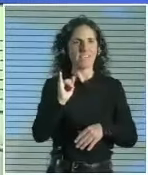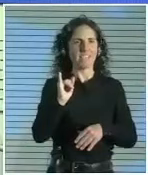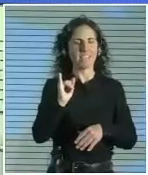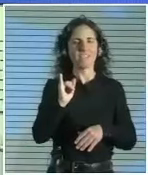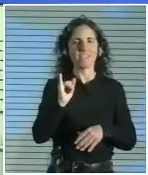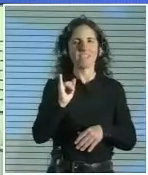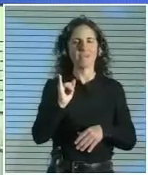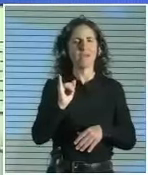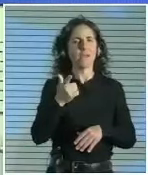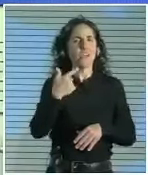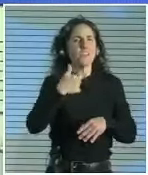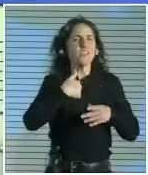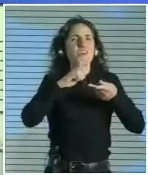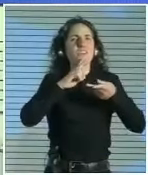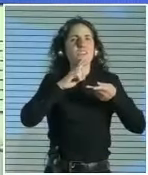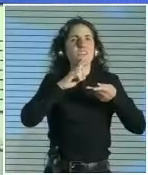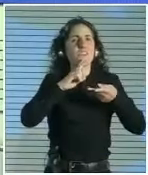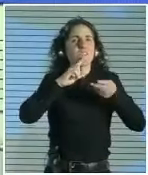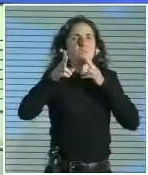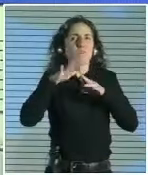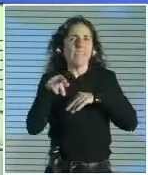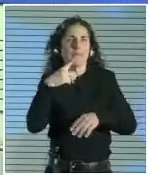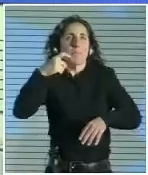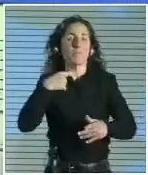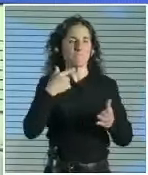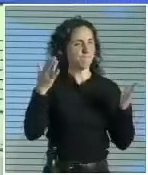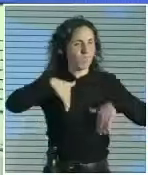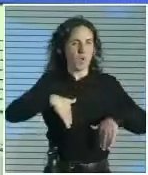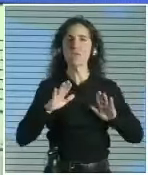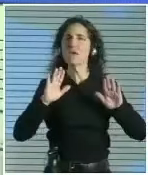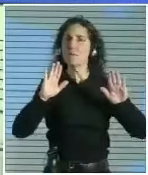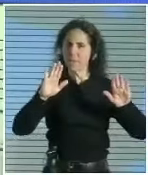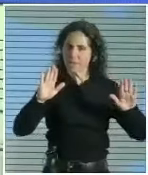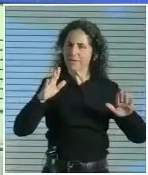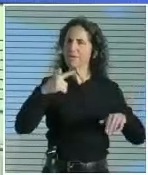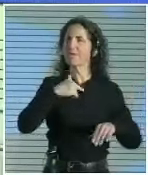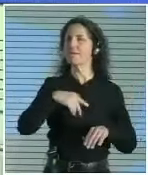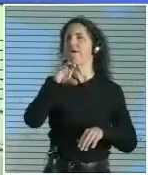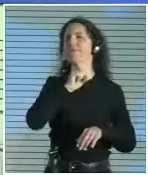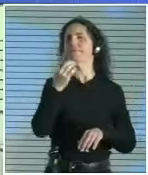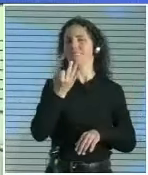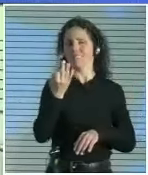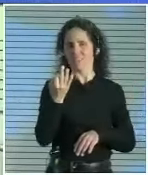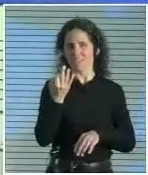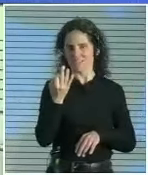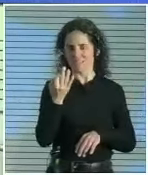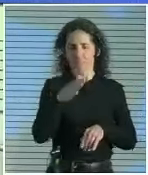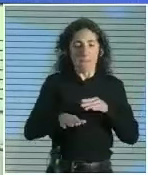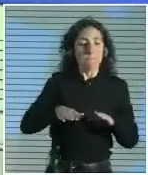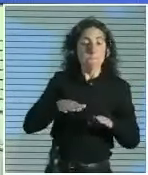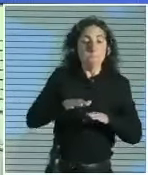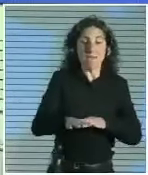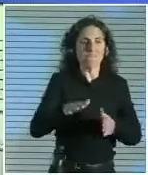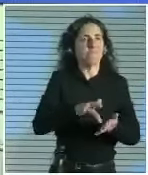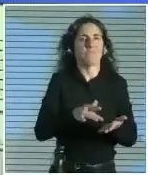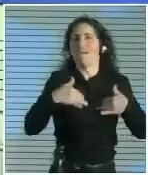no tengo respuesta para esa pregunta, pero lo que sí que entiendo es que el paso ya está dado. O sea,